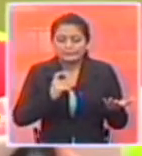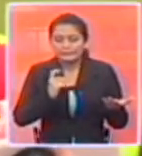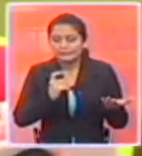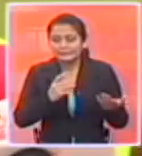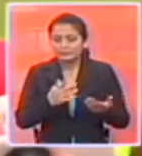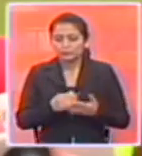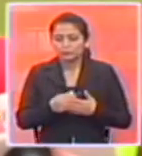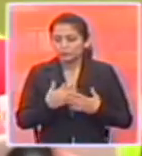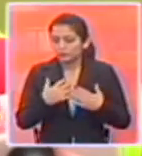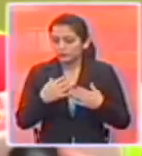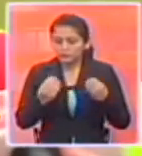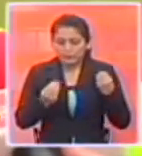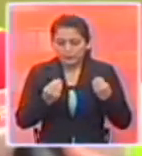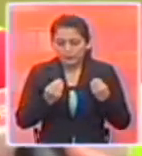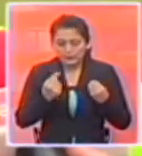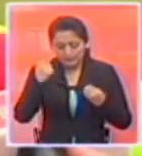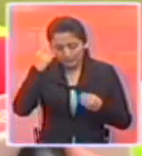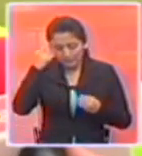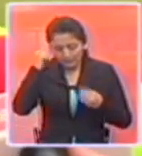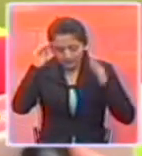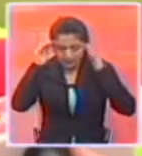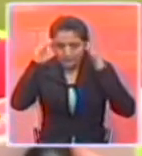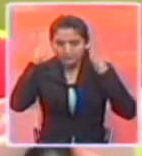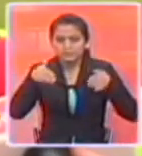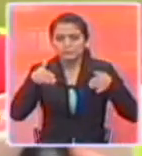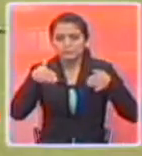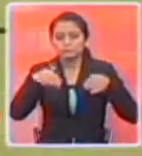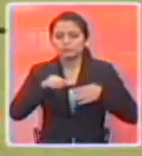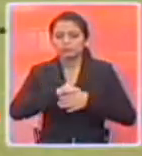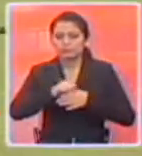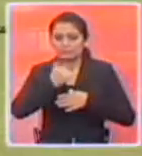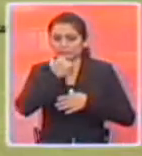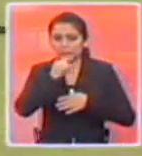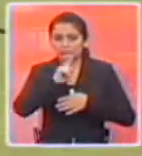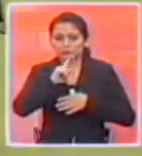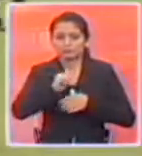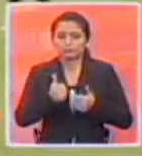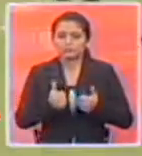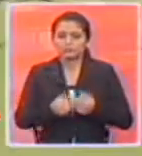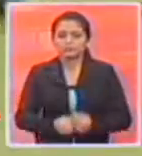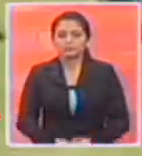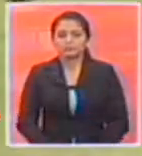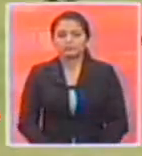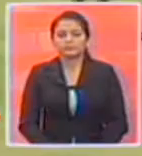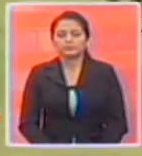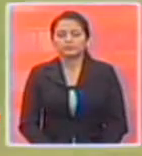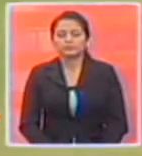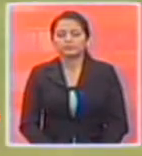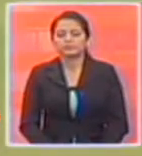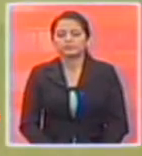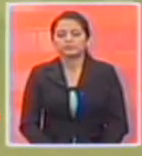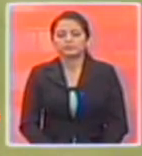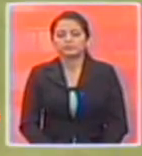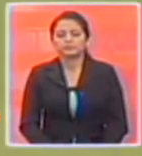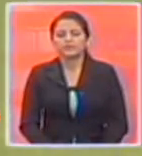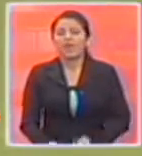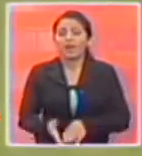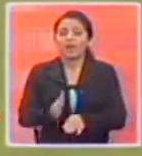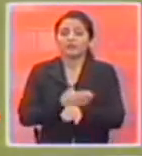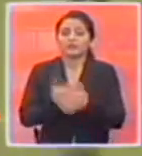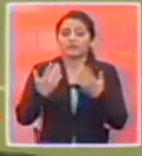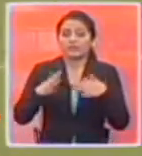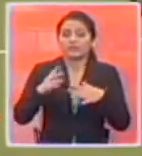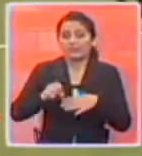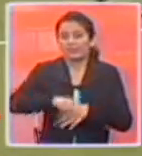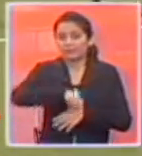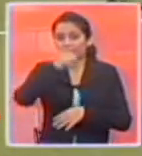y nosotros tenemos que estar concentrados para no cometer errores. El atacante ecuatoriano quiere repetir con sus compañeros lo hecho en la fecha anterior, donde ganaron